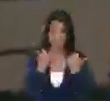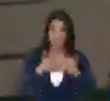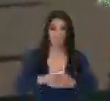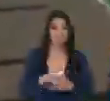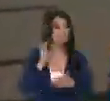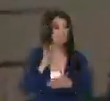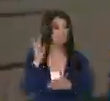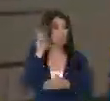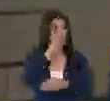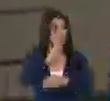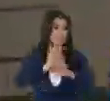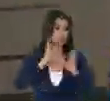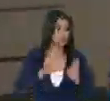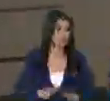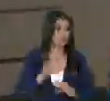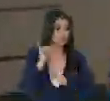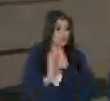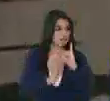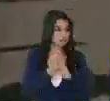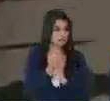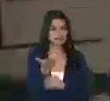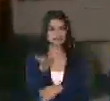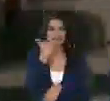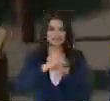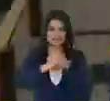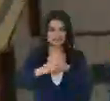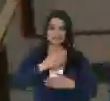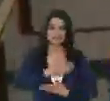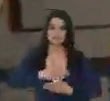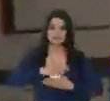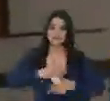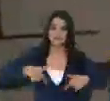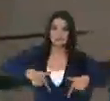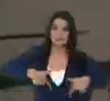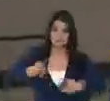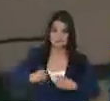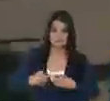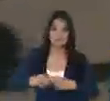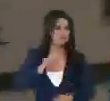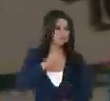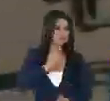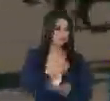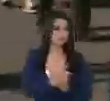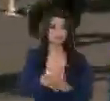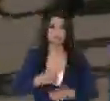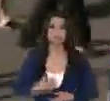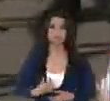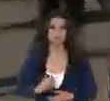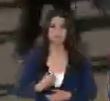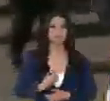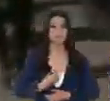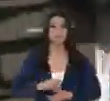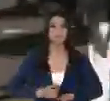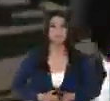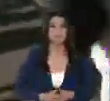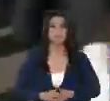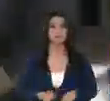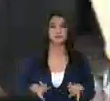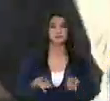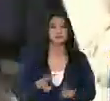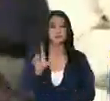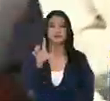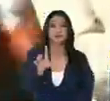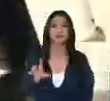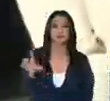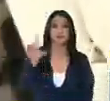Turistas nacionales, extranjeros, cordialmente invitados a disfrutar del Carnaval de Quito. Por supuesto que sí. Tenemos también el día